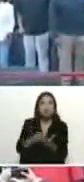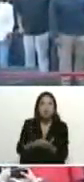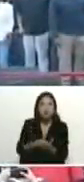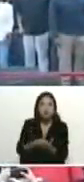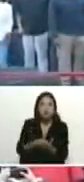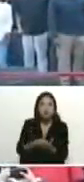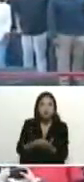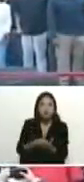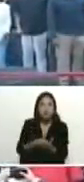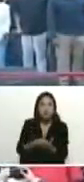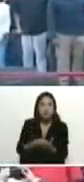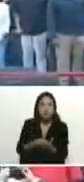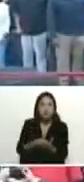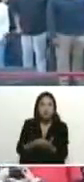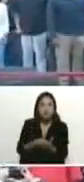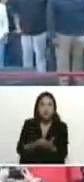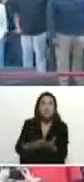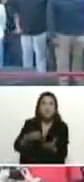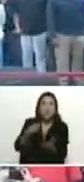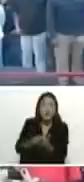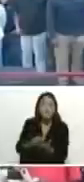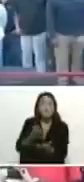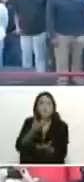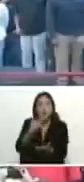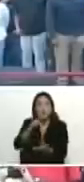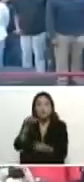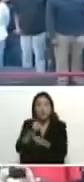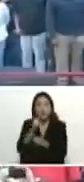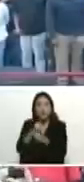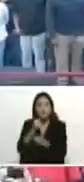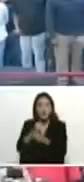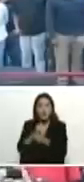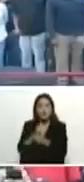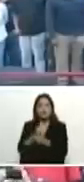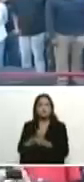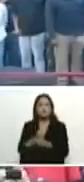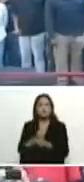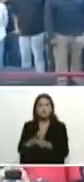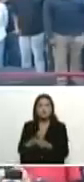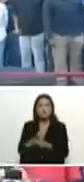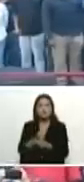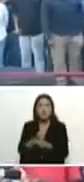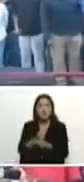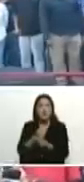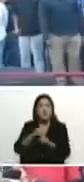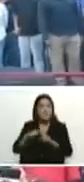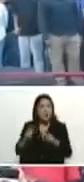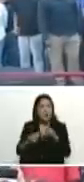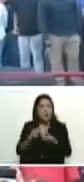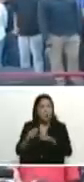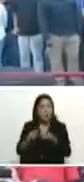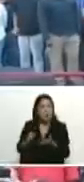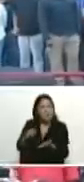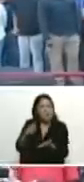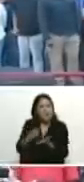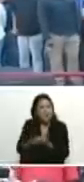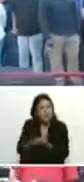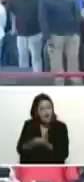golpe definitivo en la recuperación del salario del trabajador venezolano. Pero cómo mejorar el ingreso mínimo